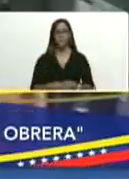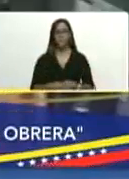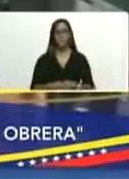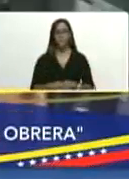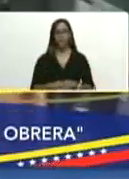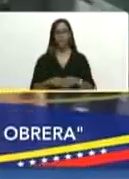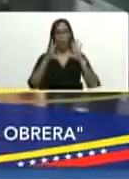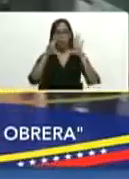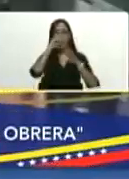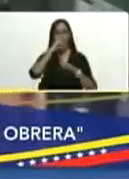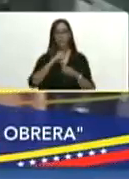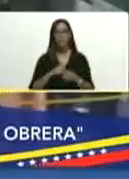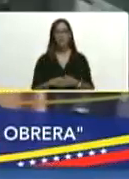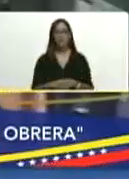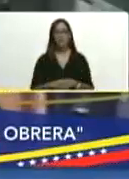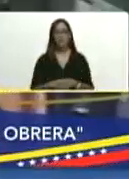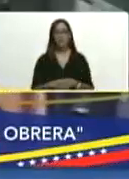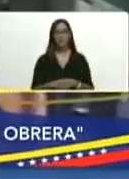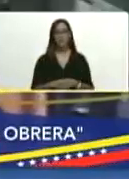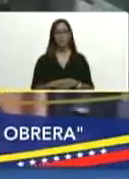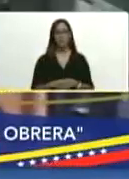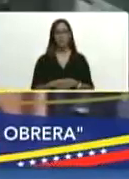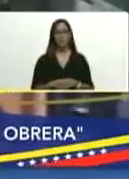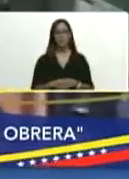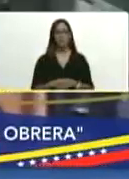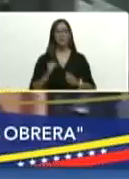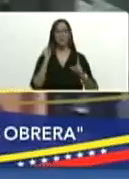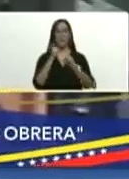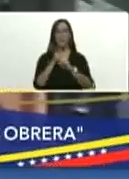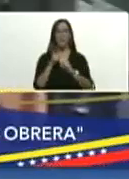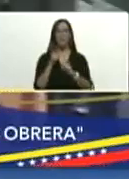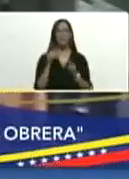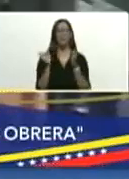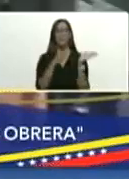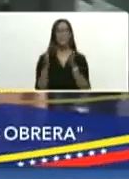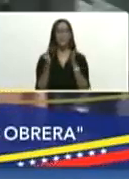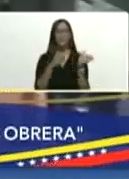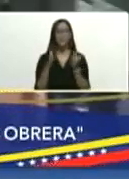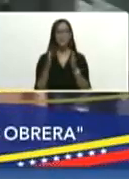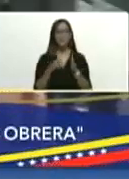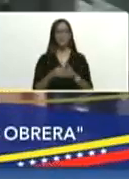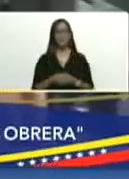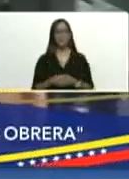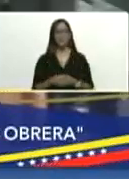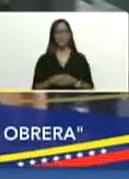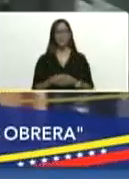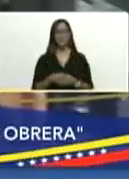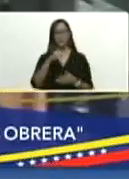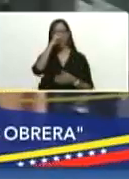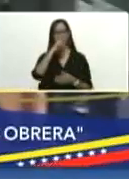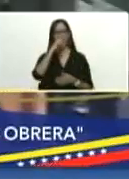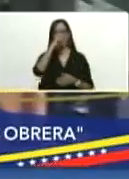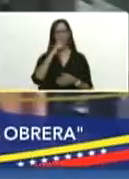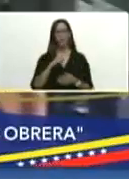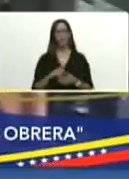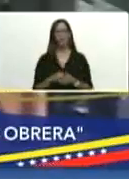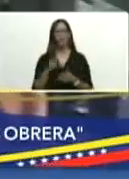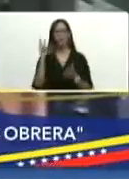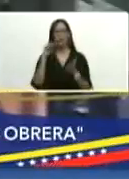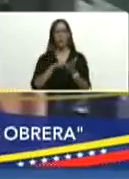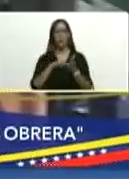ocho años desde que el mes de marzo del año 2015